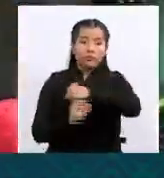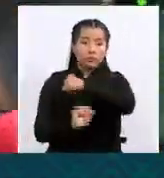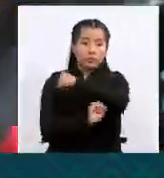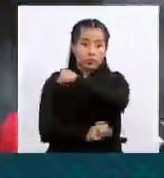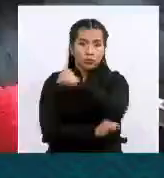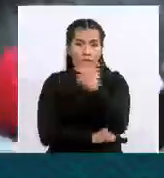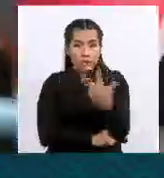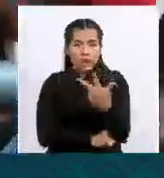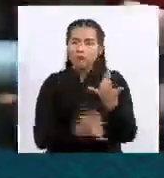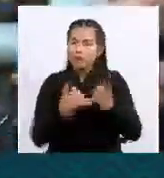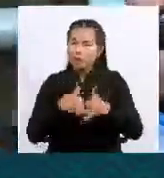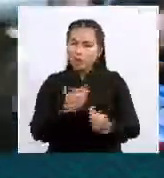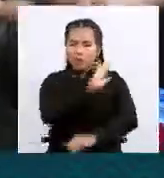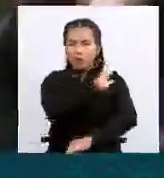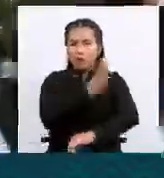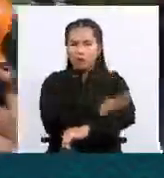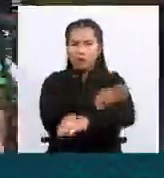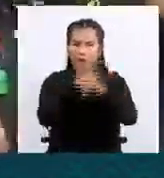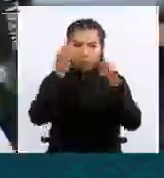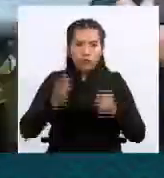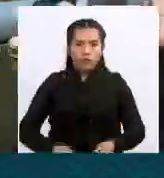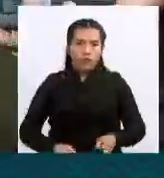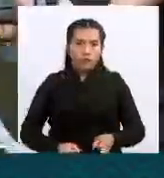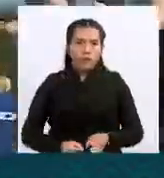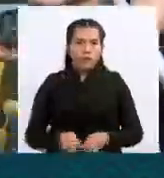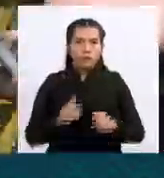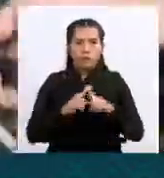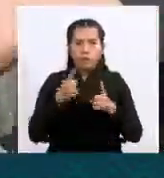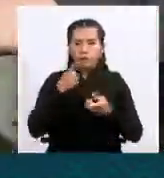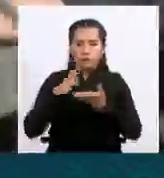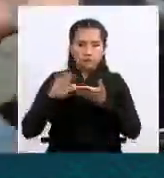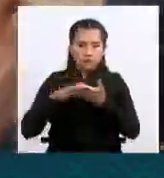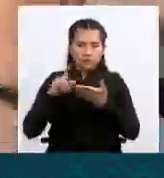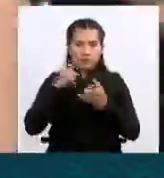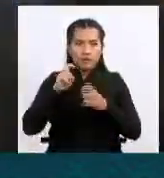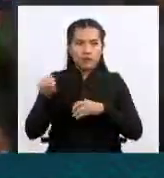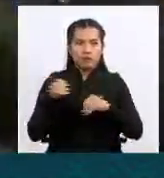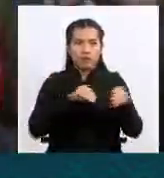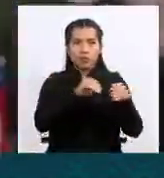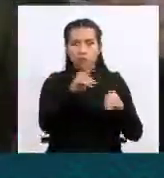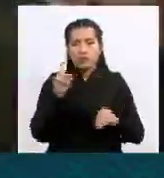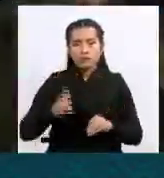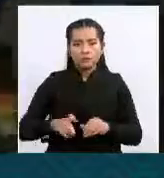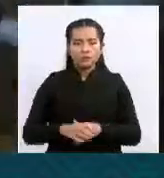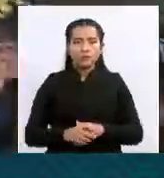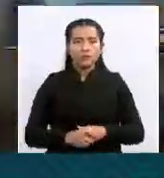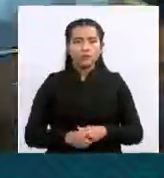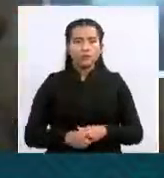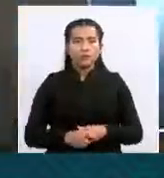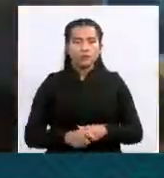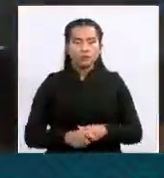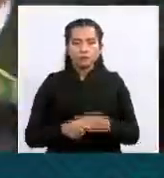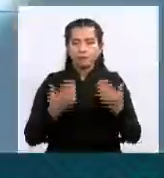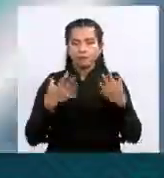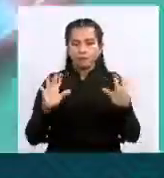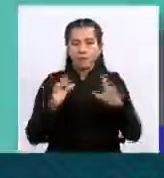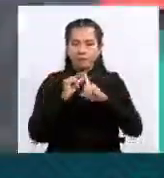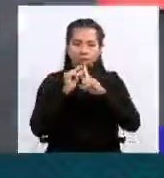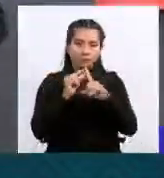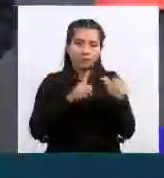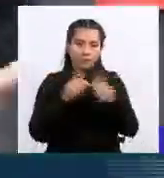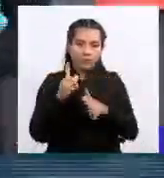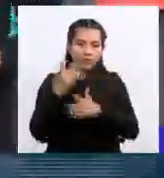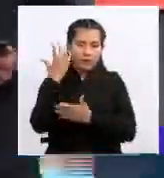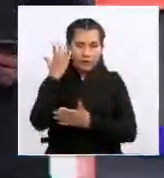han solidificado. Permítame acudir para... No está en su peor momento la policía. Bien, y es de esa manera,